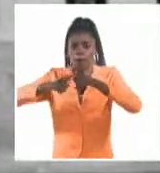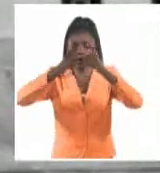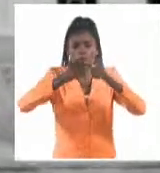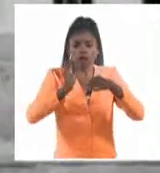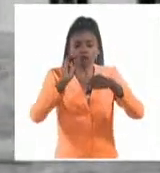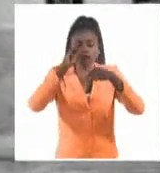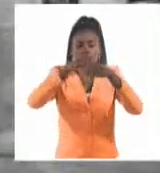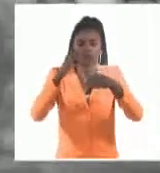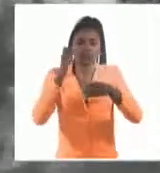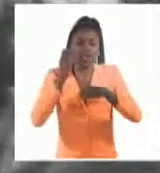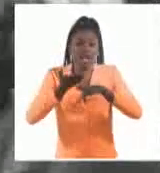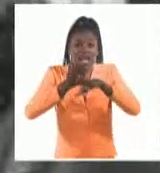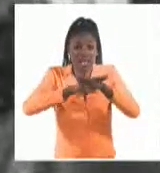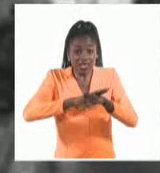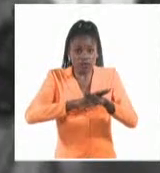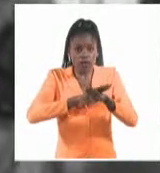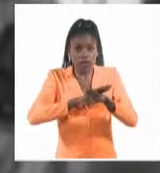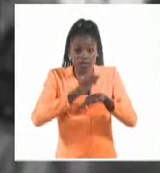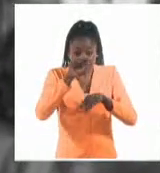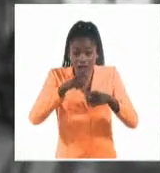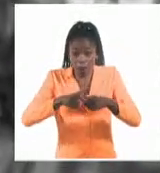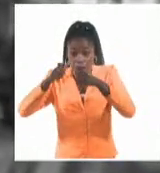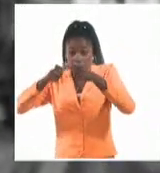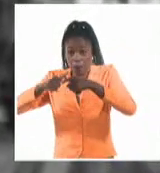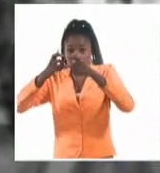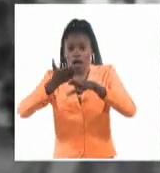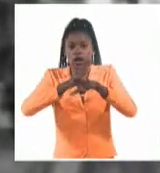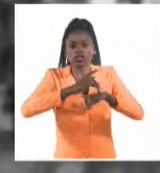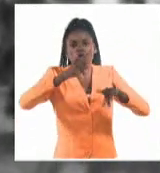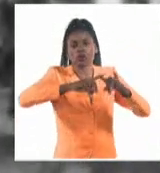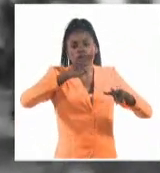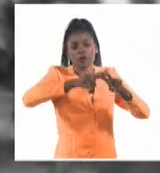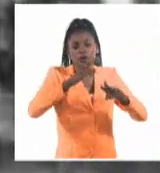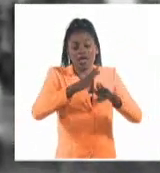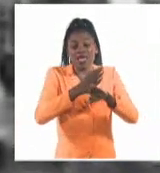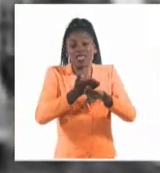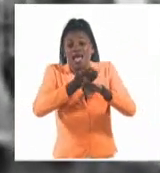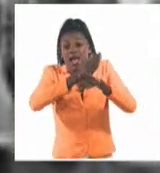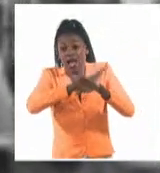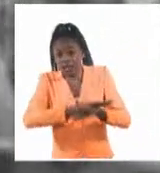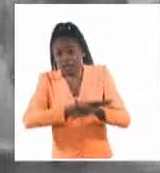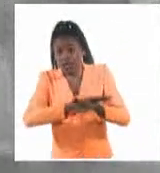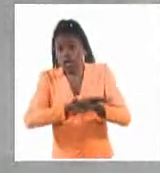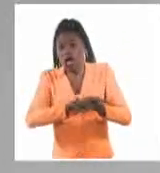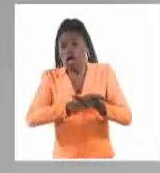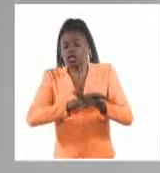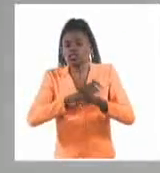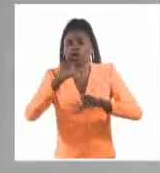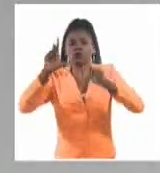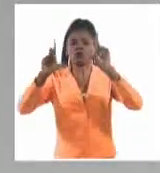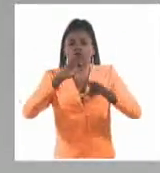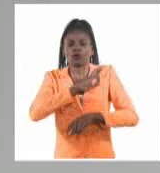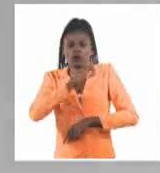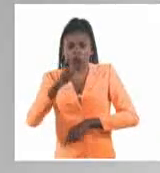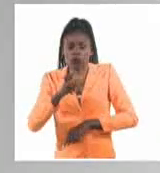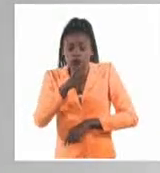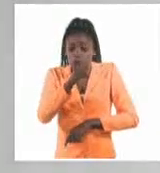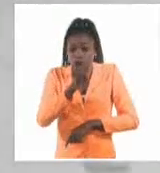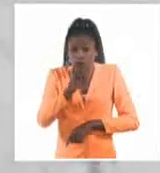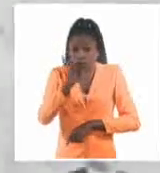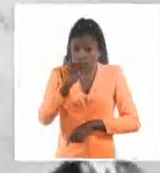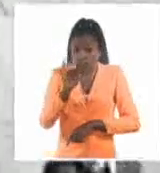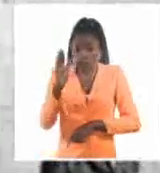estuvieron en la Universidad de La Habana y en el Museo de la Revolución hasta el 10 de enero de 1976, que se depositan